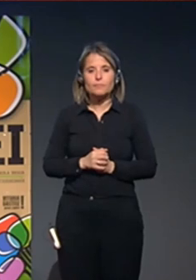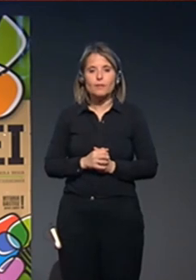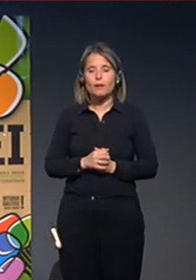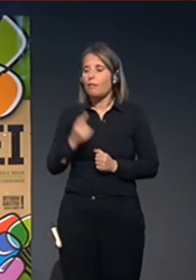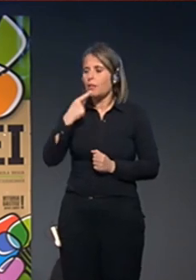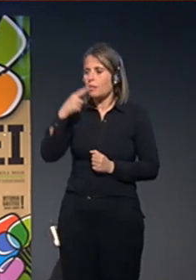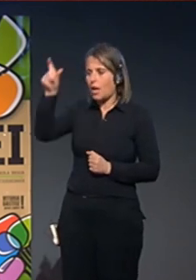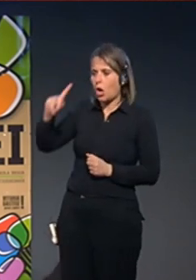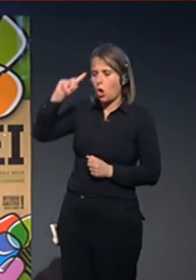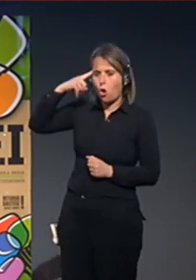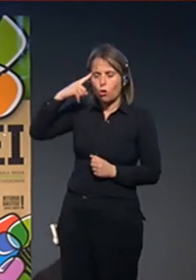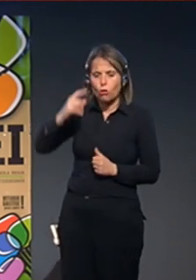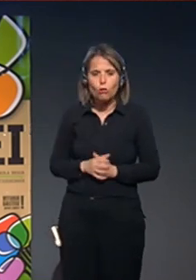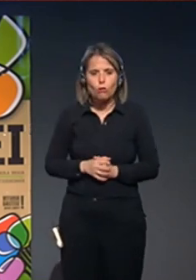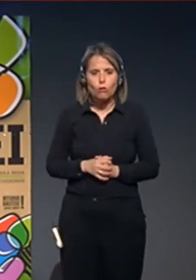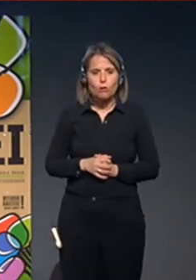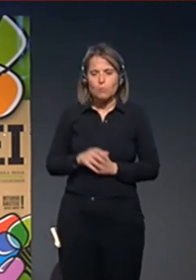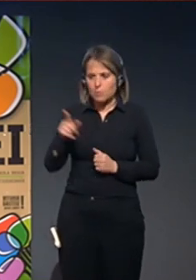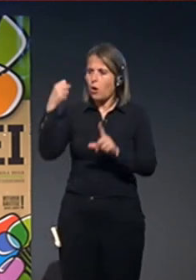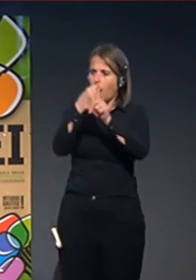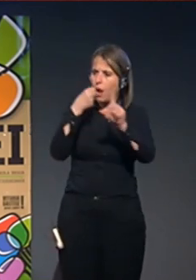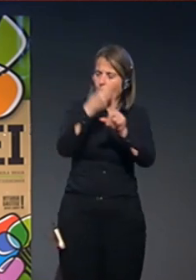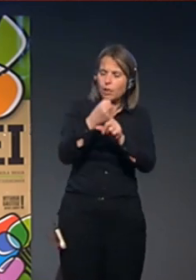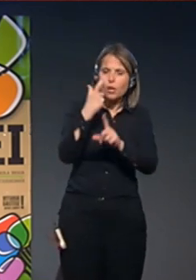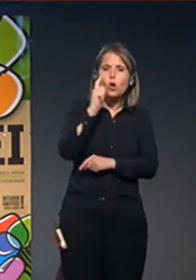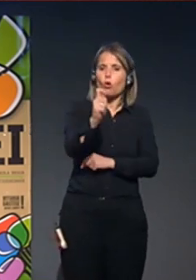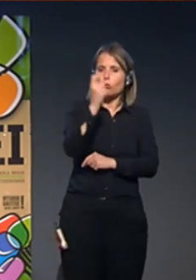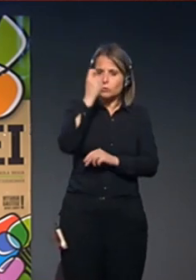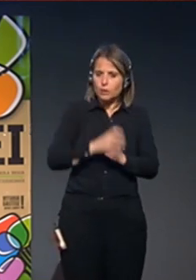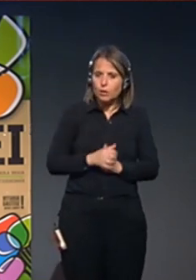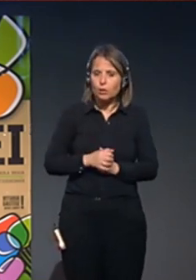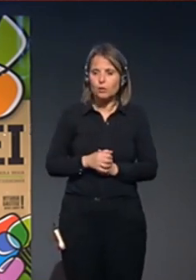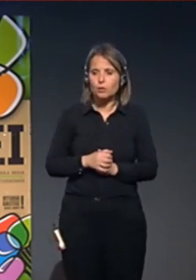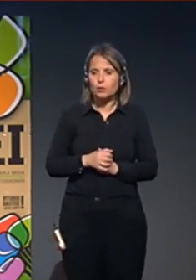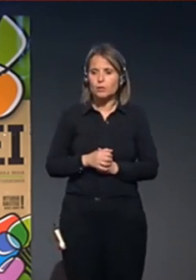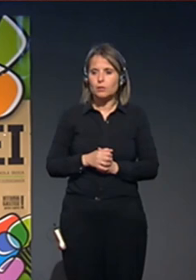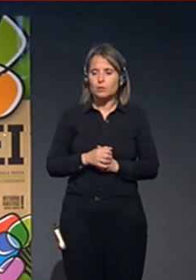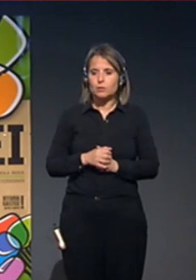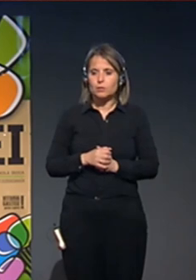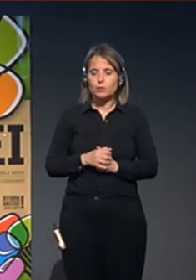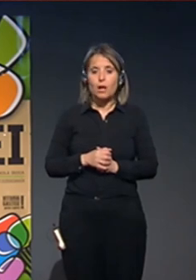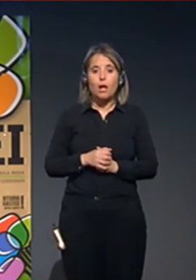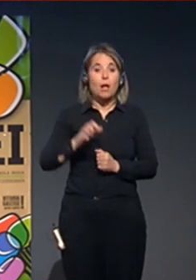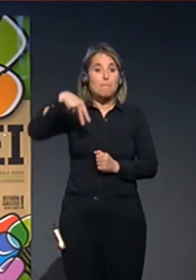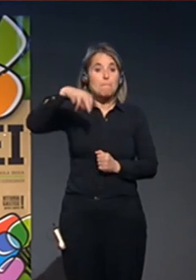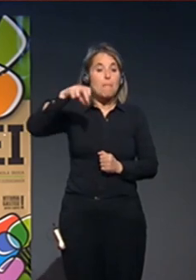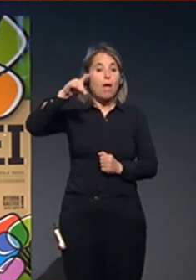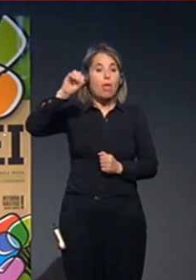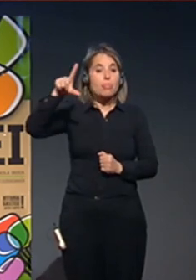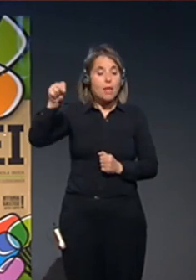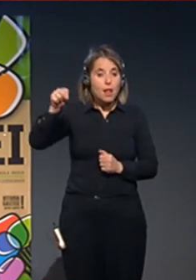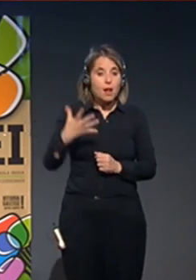decían que estaba loco pero y lo consiguió este Mandela con el